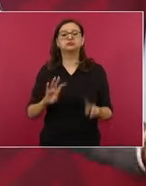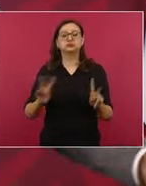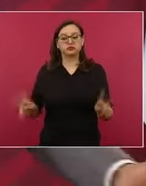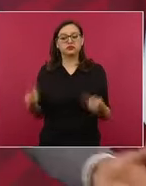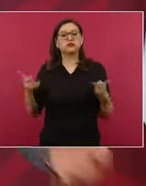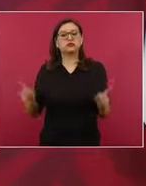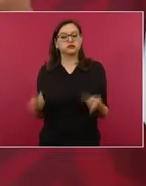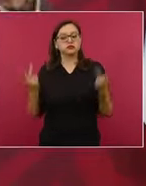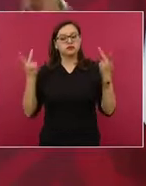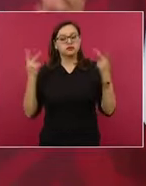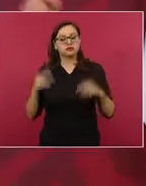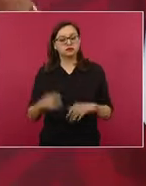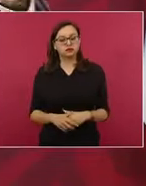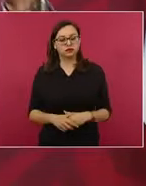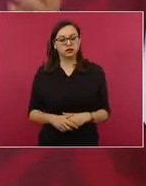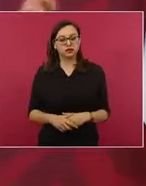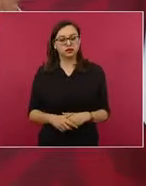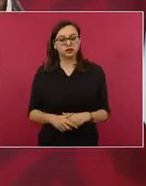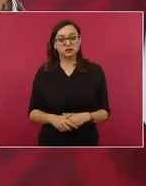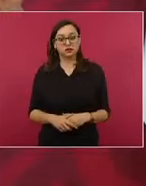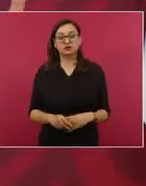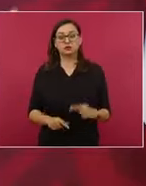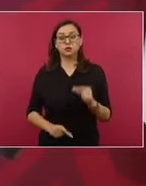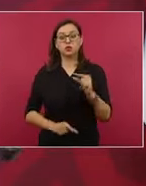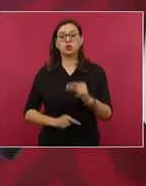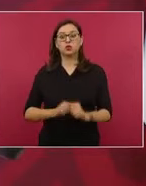y los vendían